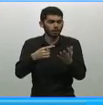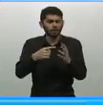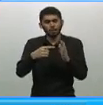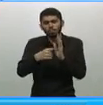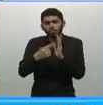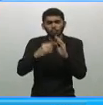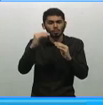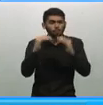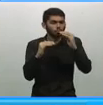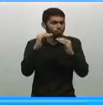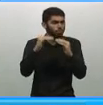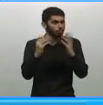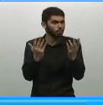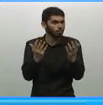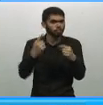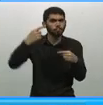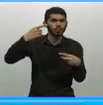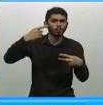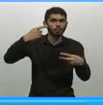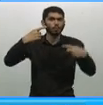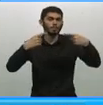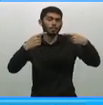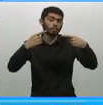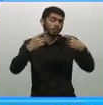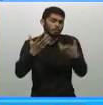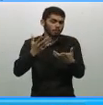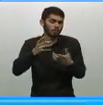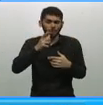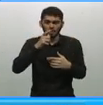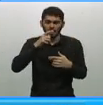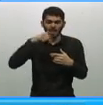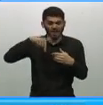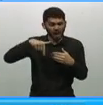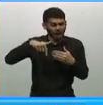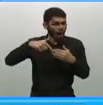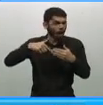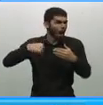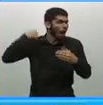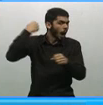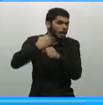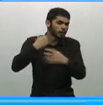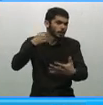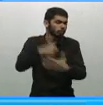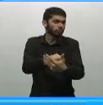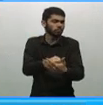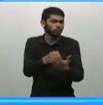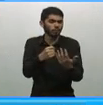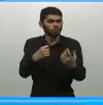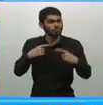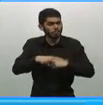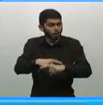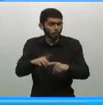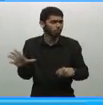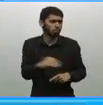equipos Pero va a ser eh creo que de acá al final va a ser ser eh todos los partidos muy importantes por por la